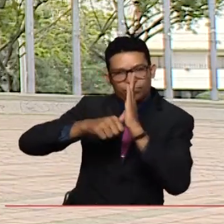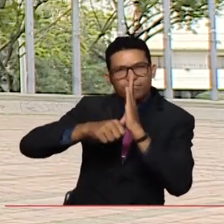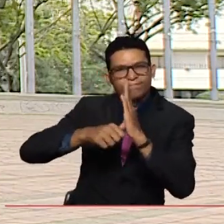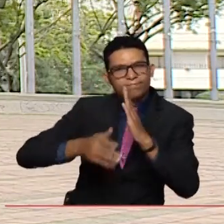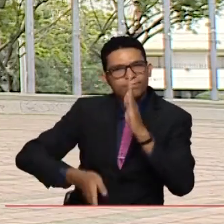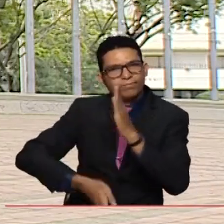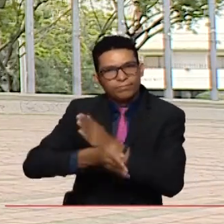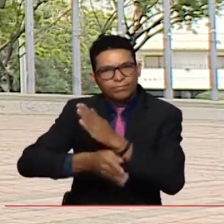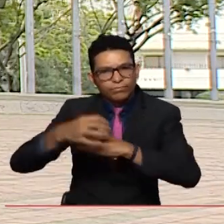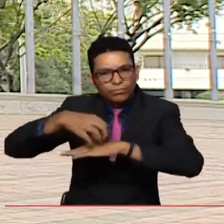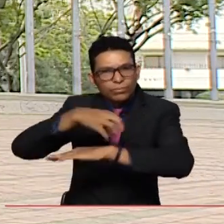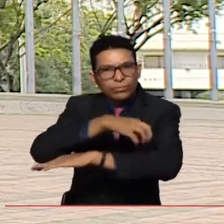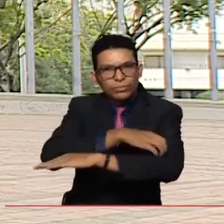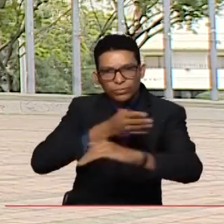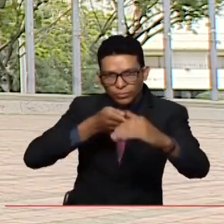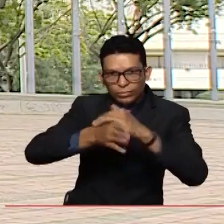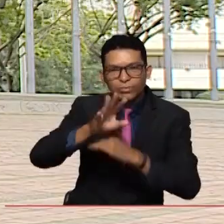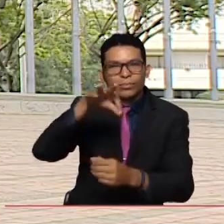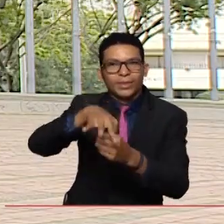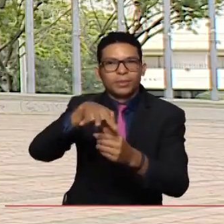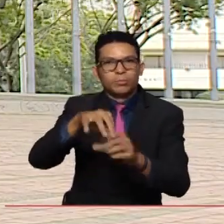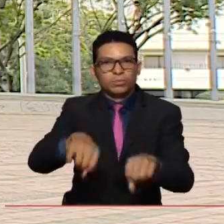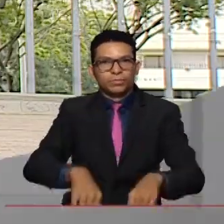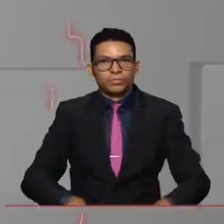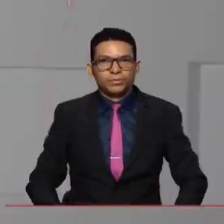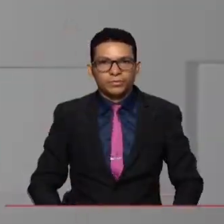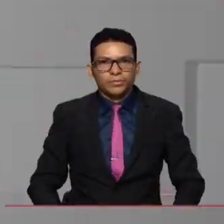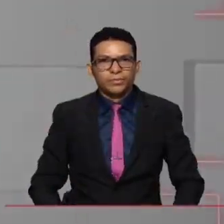los ciudadanos puedan acceder a las urnas.